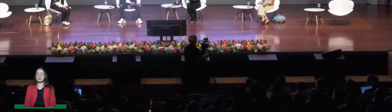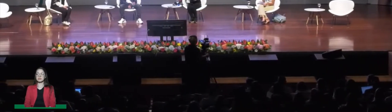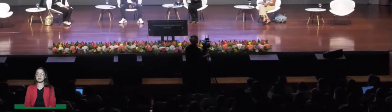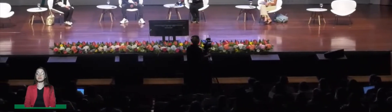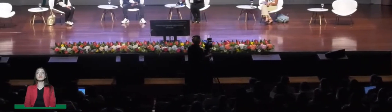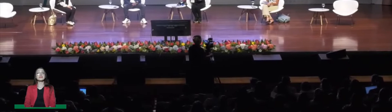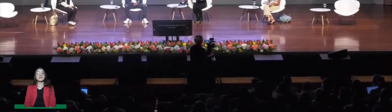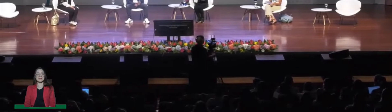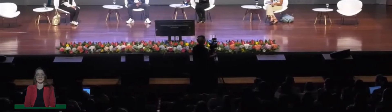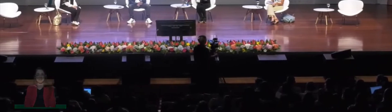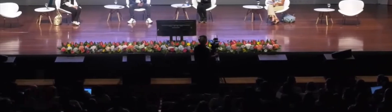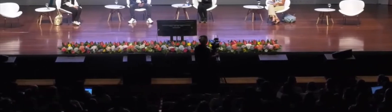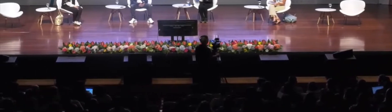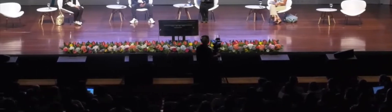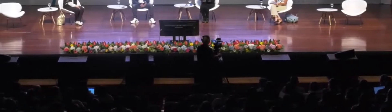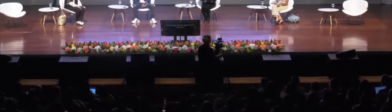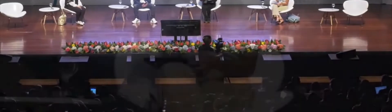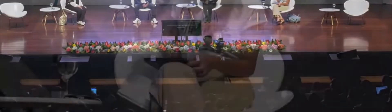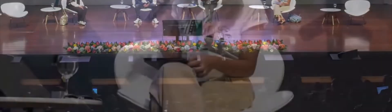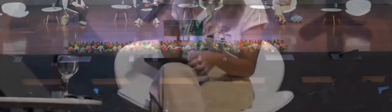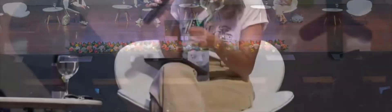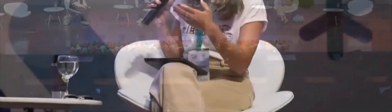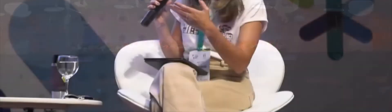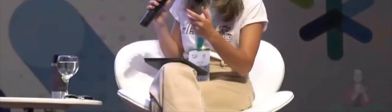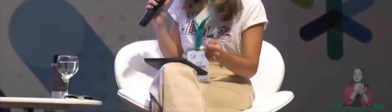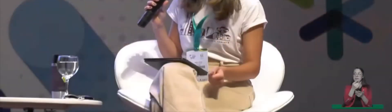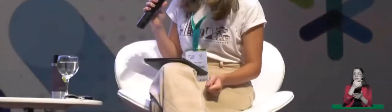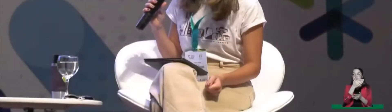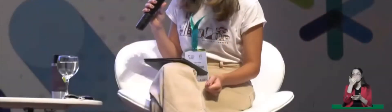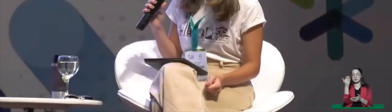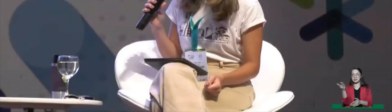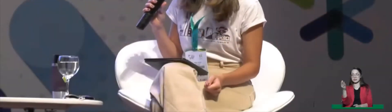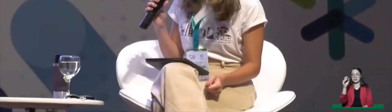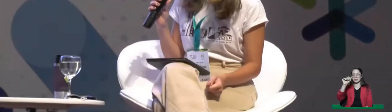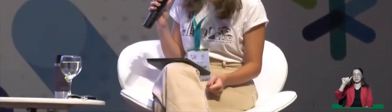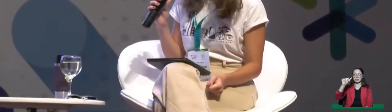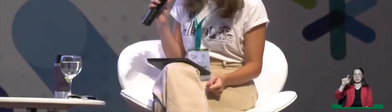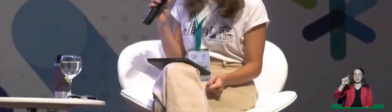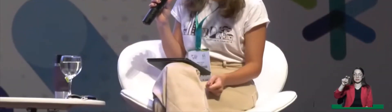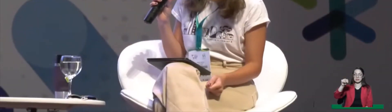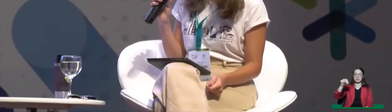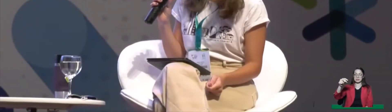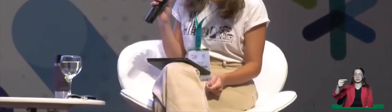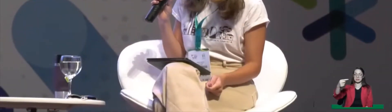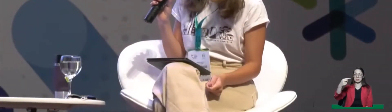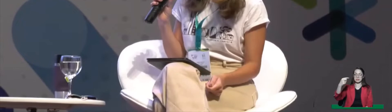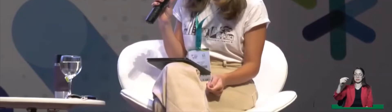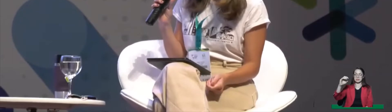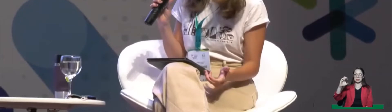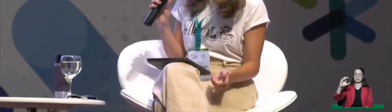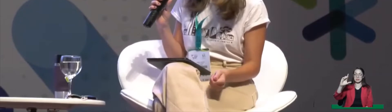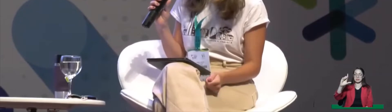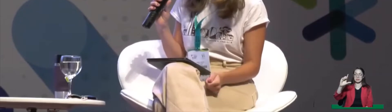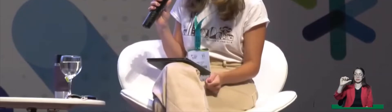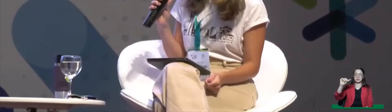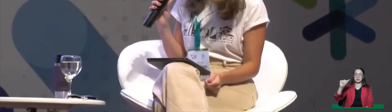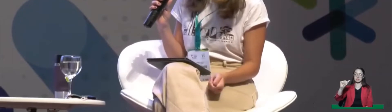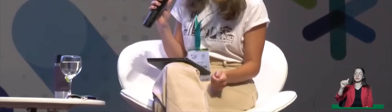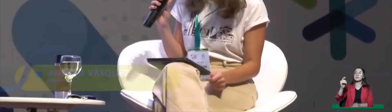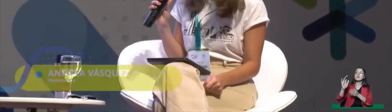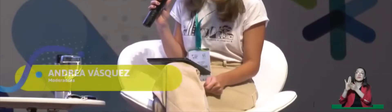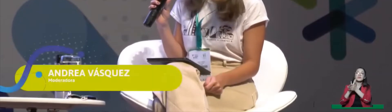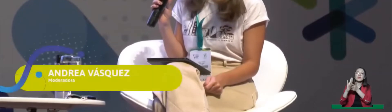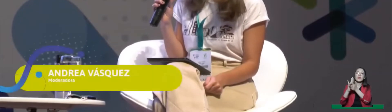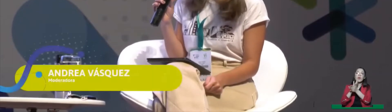muchas gracias nos variado el paso entonces a angela para que nos cuentes cómo es su experiencia en santa elena y